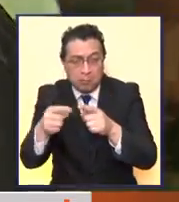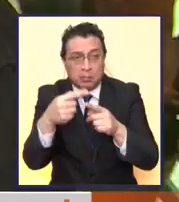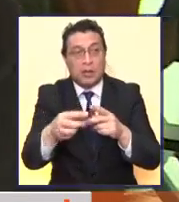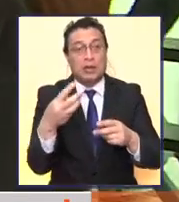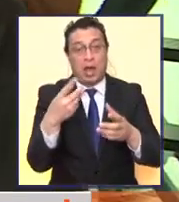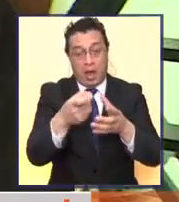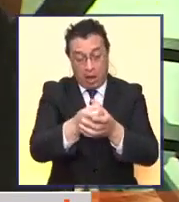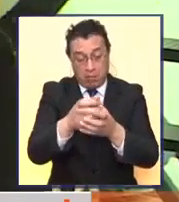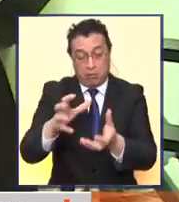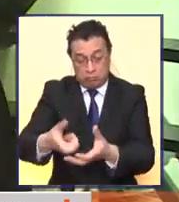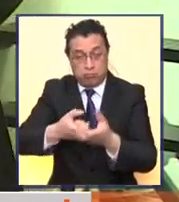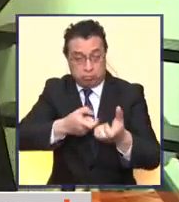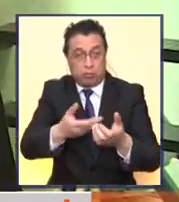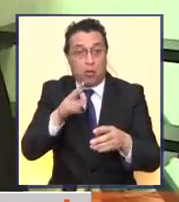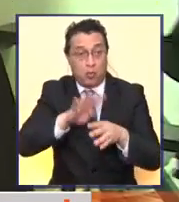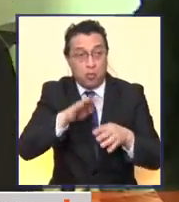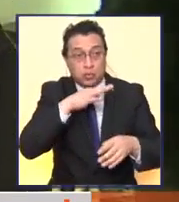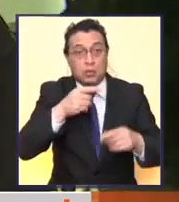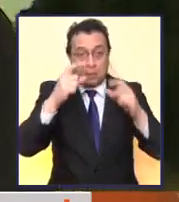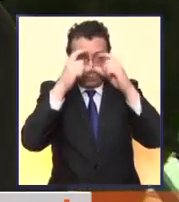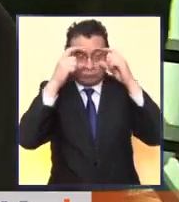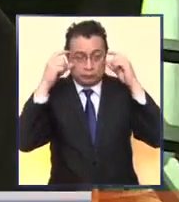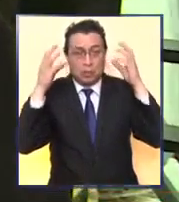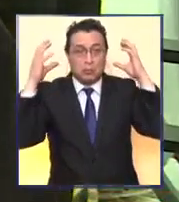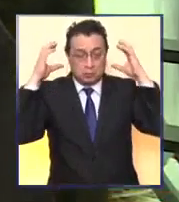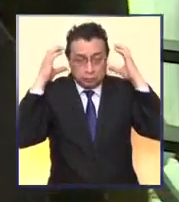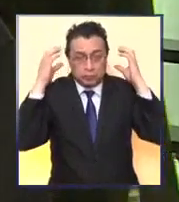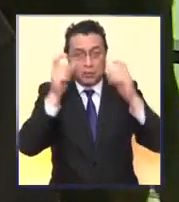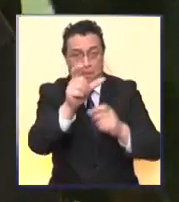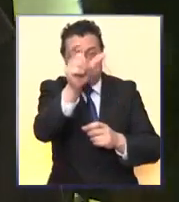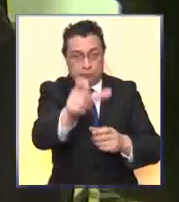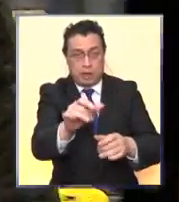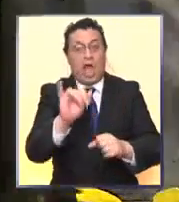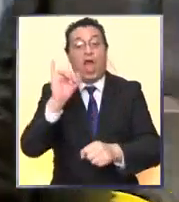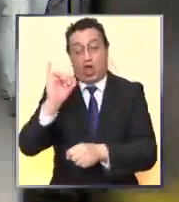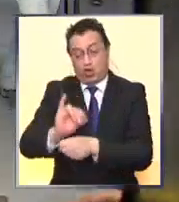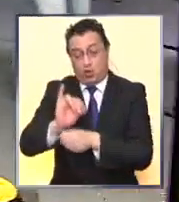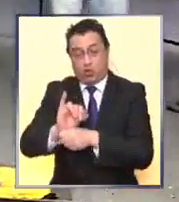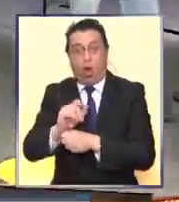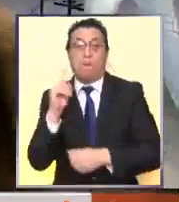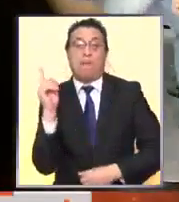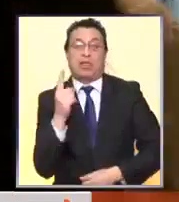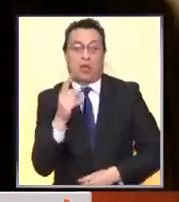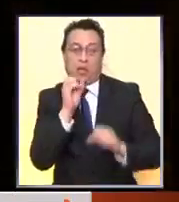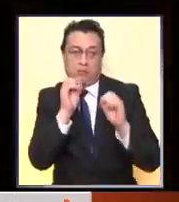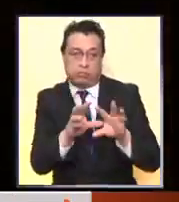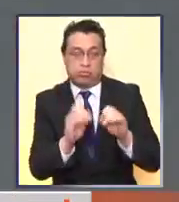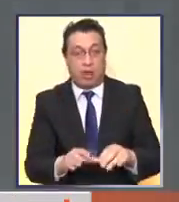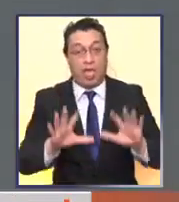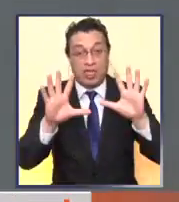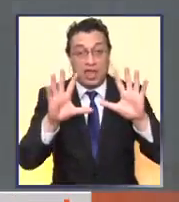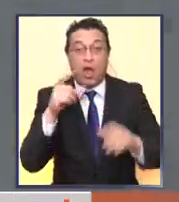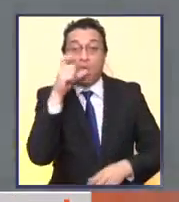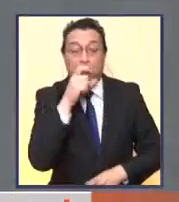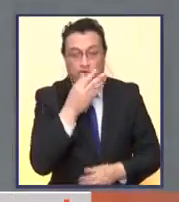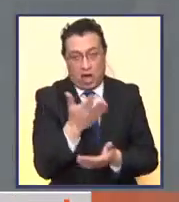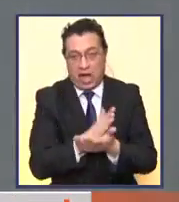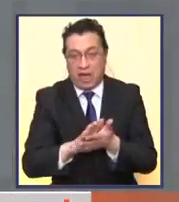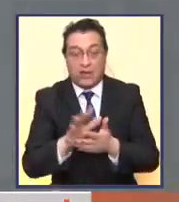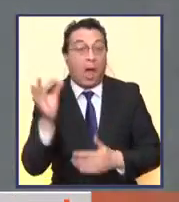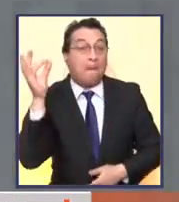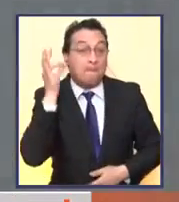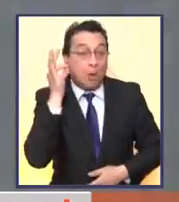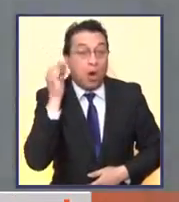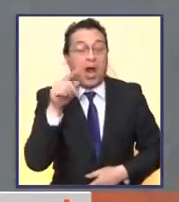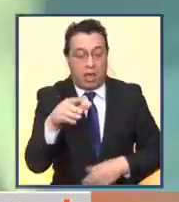de uso de polígono, protecciones visuales, auditivas, blanco e instructor particular. Serán 10 cursos gratis para mujeres que